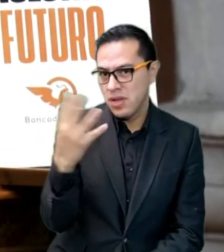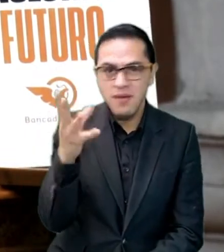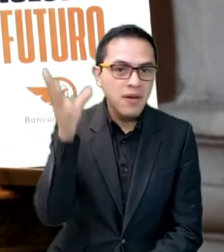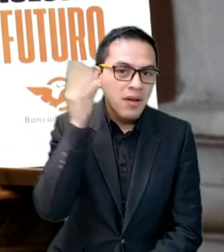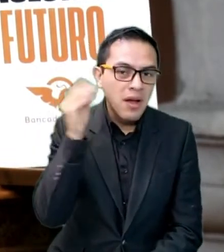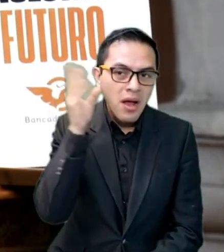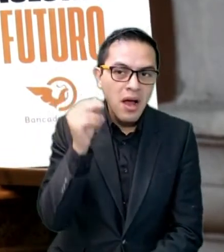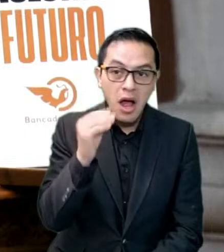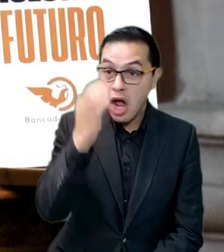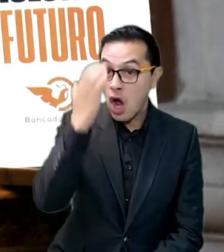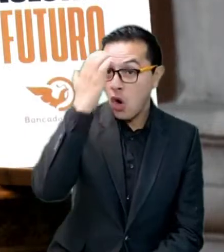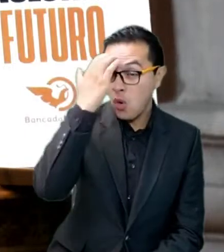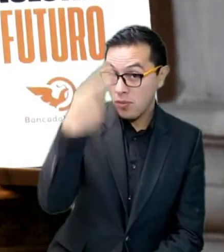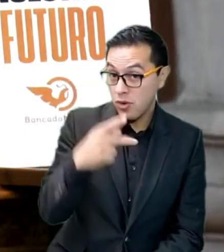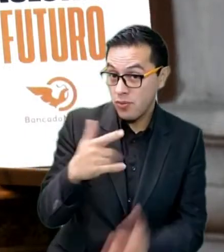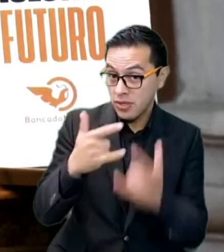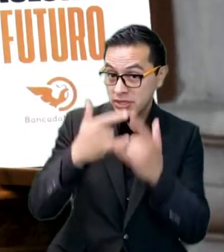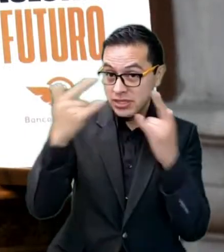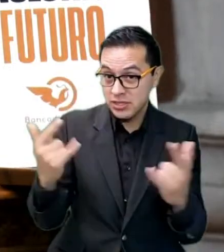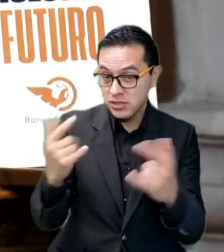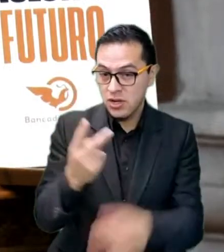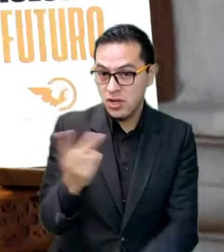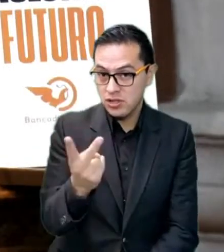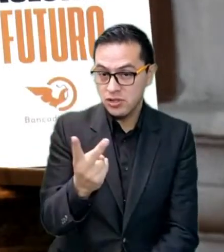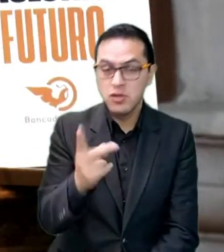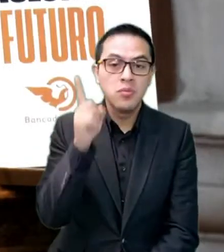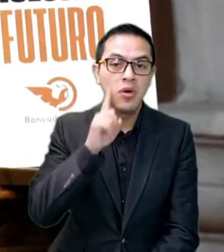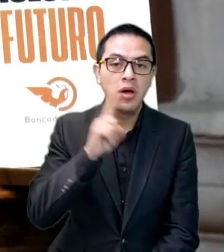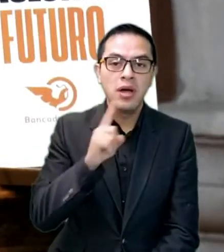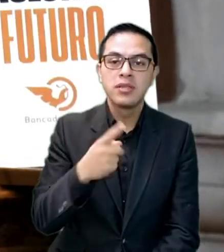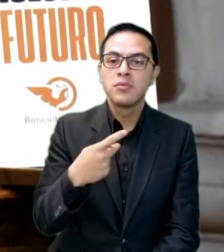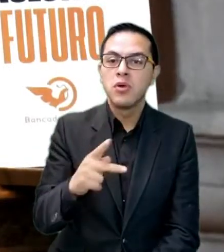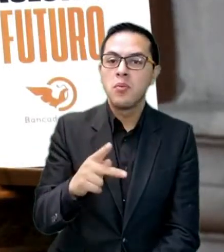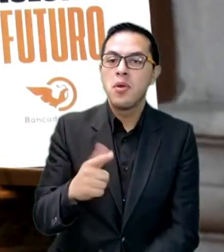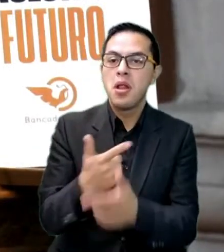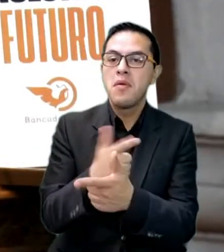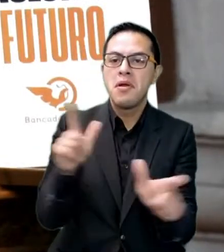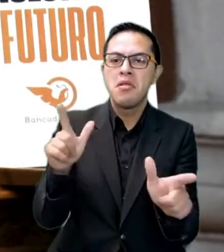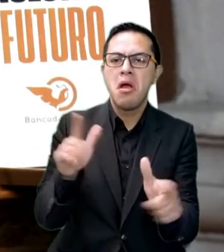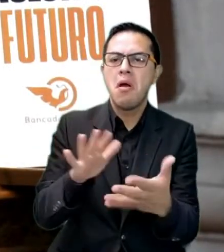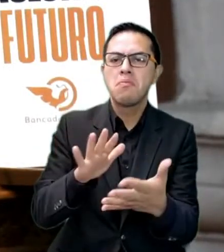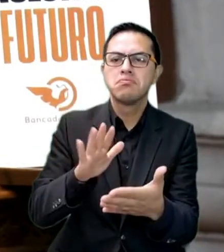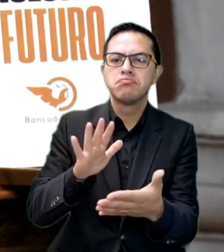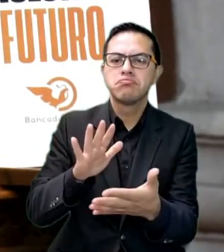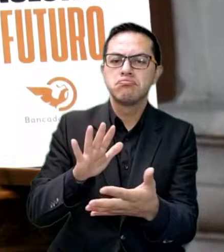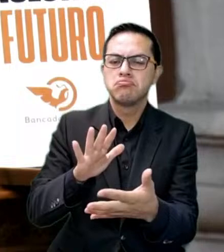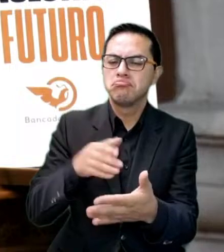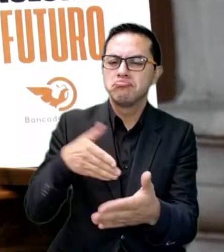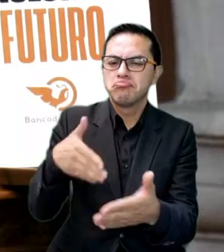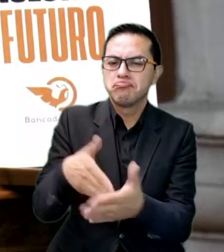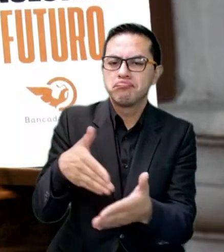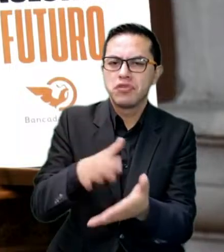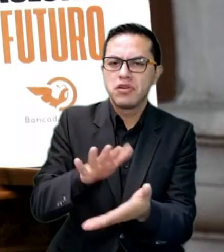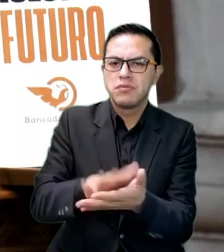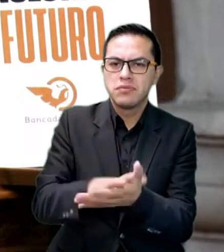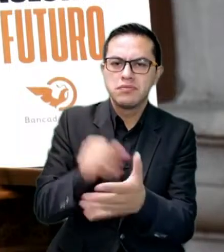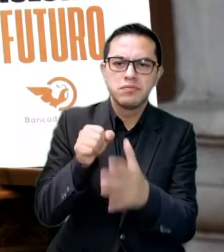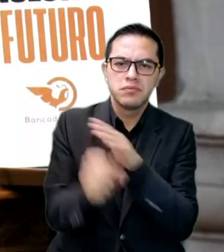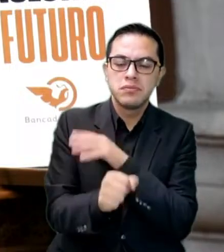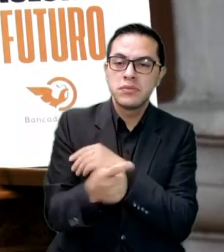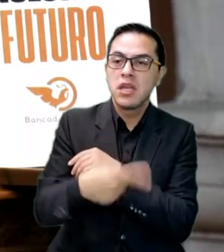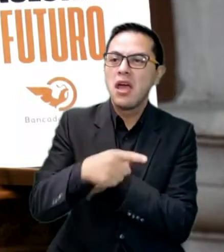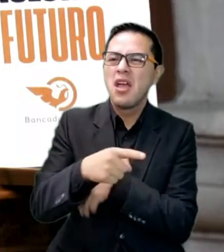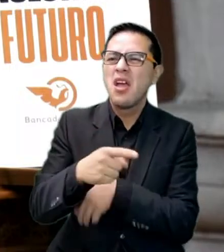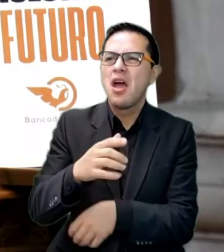común. Son mujeres privadas de su libertad que reclaman justicia desde el interior del Santiaguito, que hace